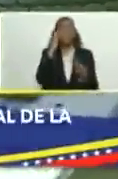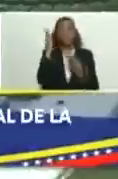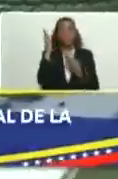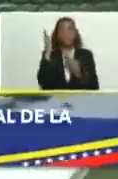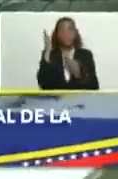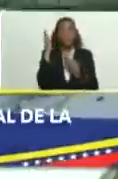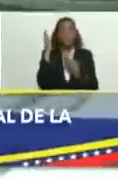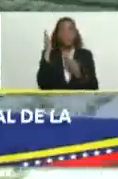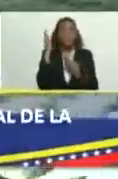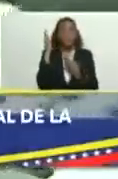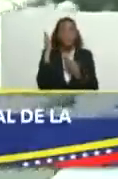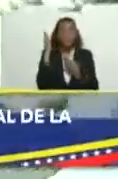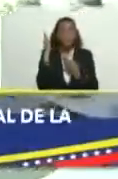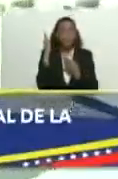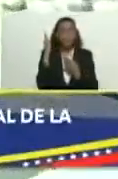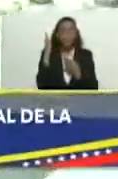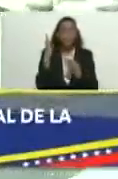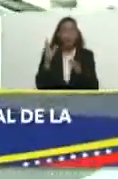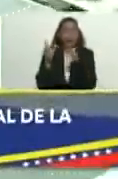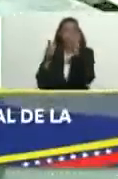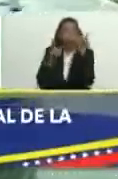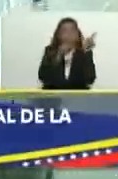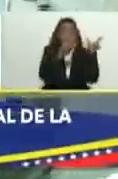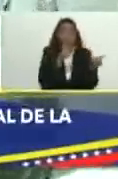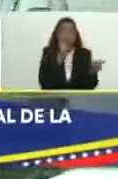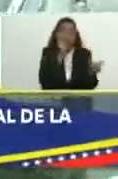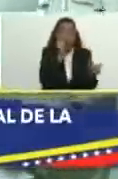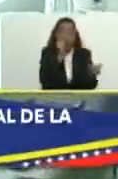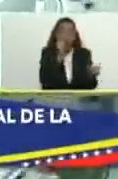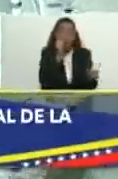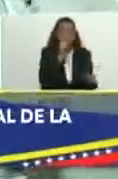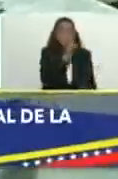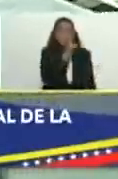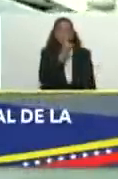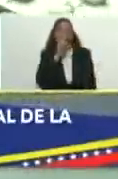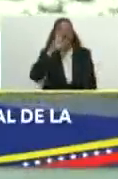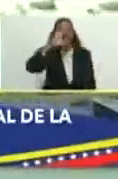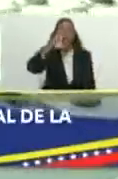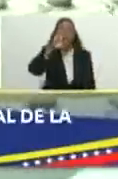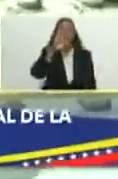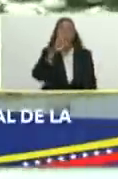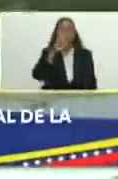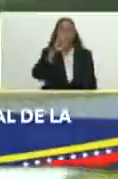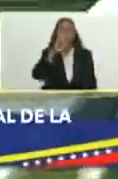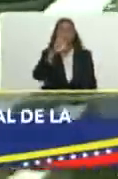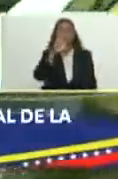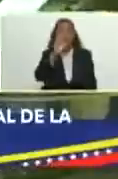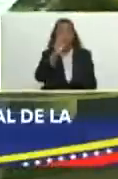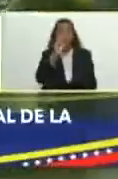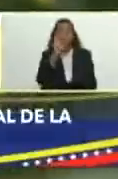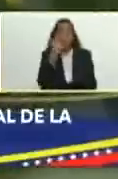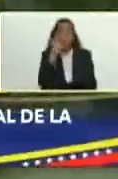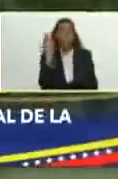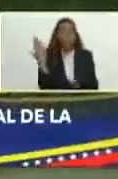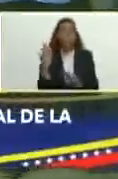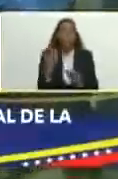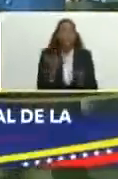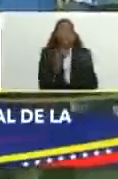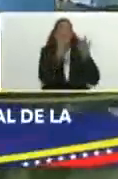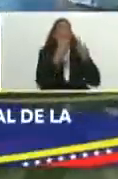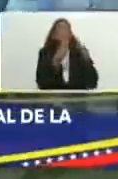pase a mi compañero para que le explique el proceso que se hace aquí. César Alvarado. Presta el micrófono. César, cuéntamelo